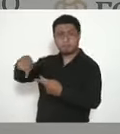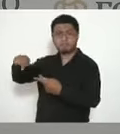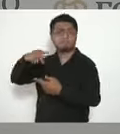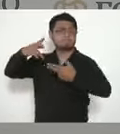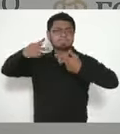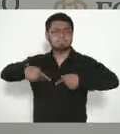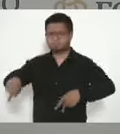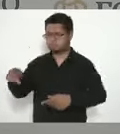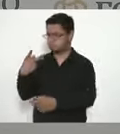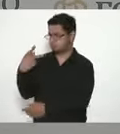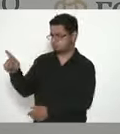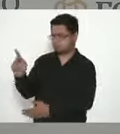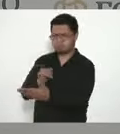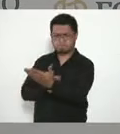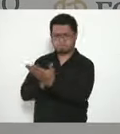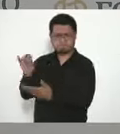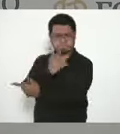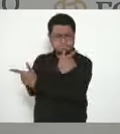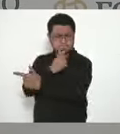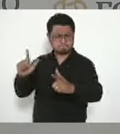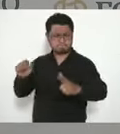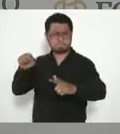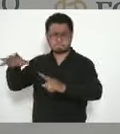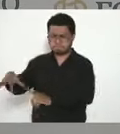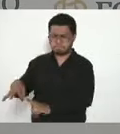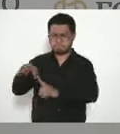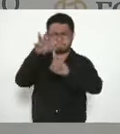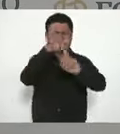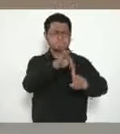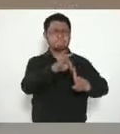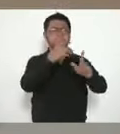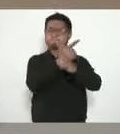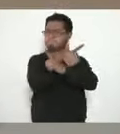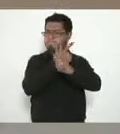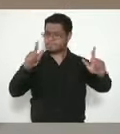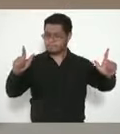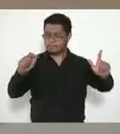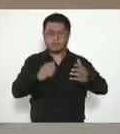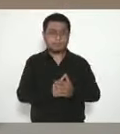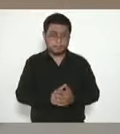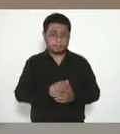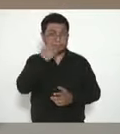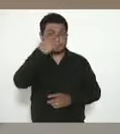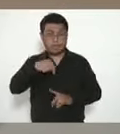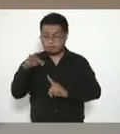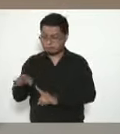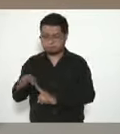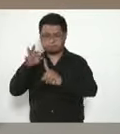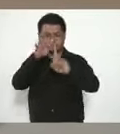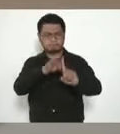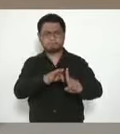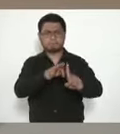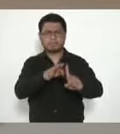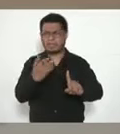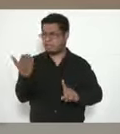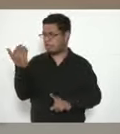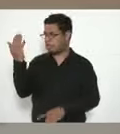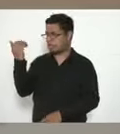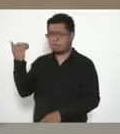elijan a sus autoridades, a sus representantes, para establecer lo que no se ha logrado en